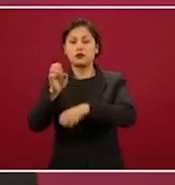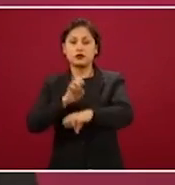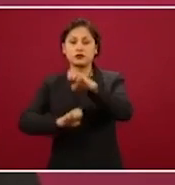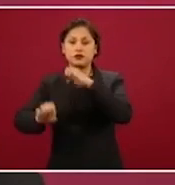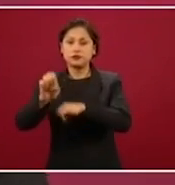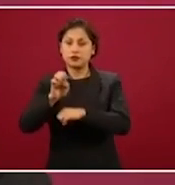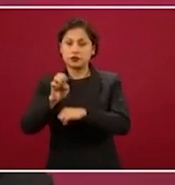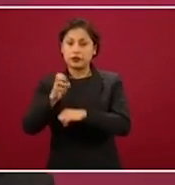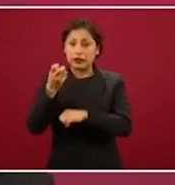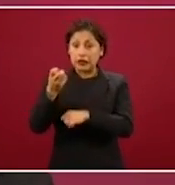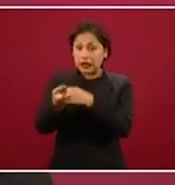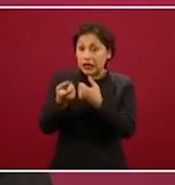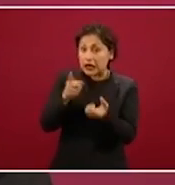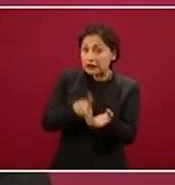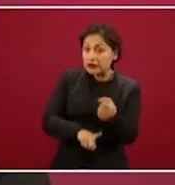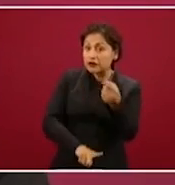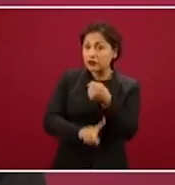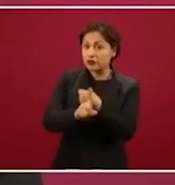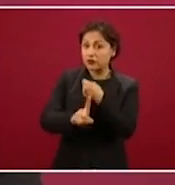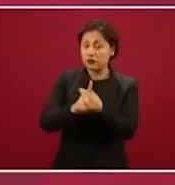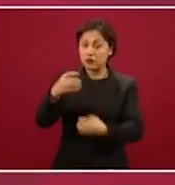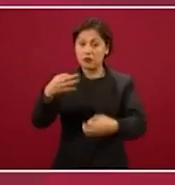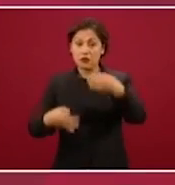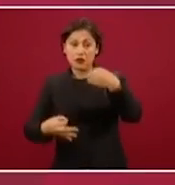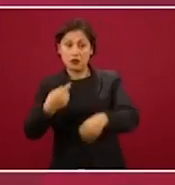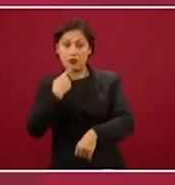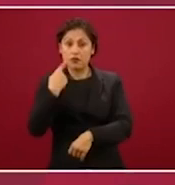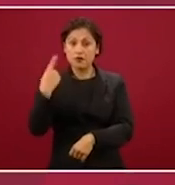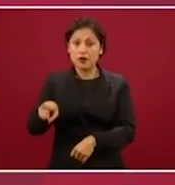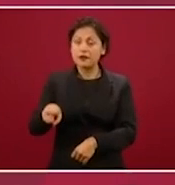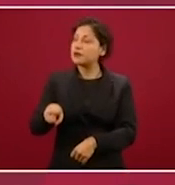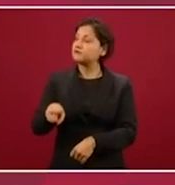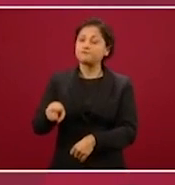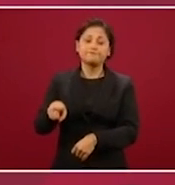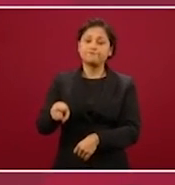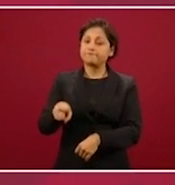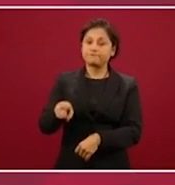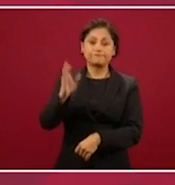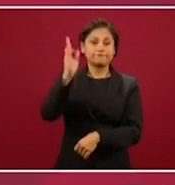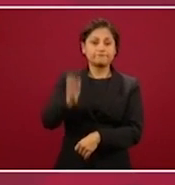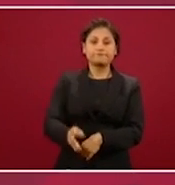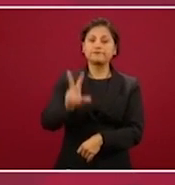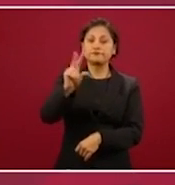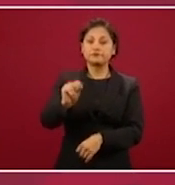para decirlo con mucha claridad, en las licitaciones